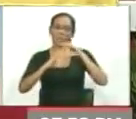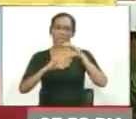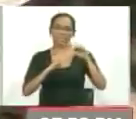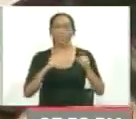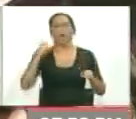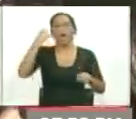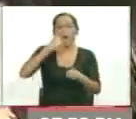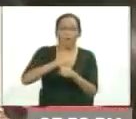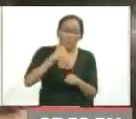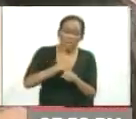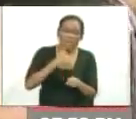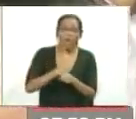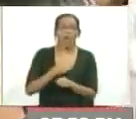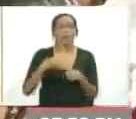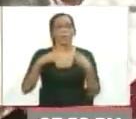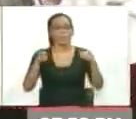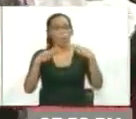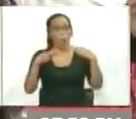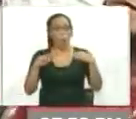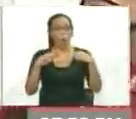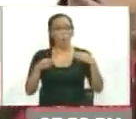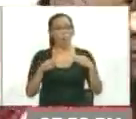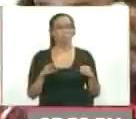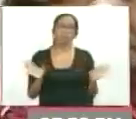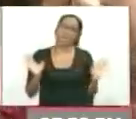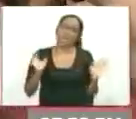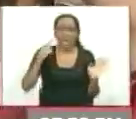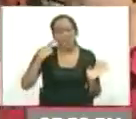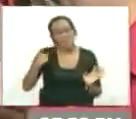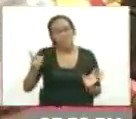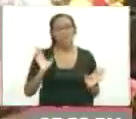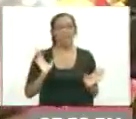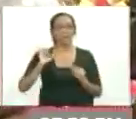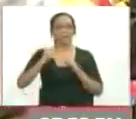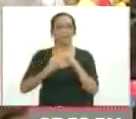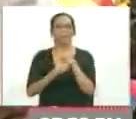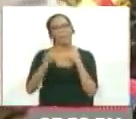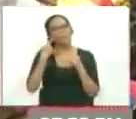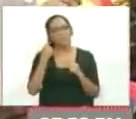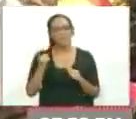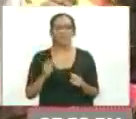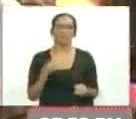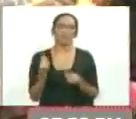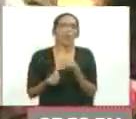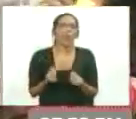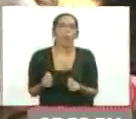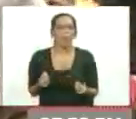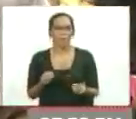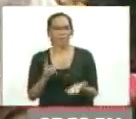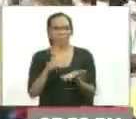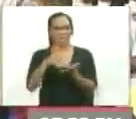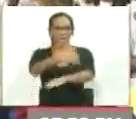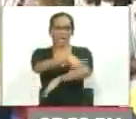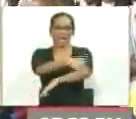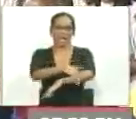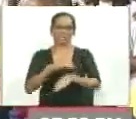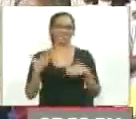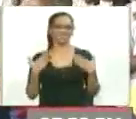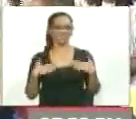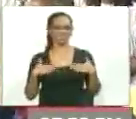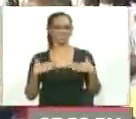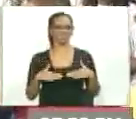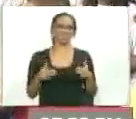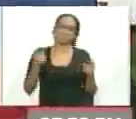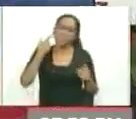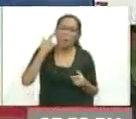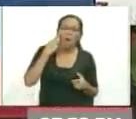los trabajadores públicos. Él verá cómo hace. ¿Cómo hace? Y